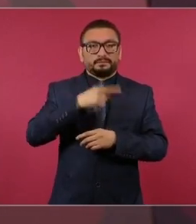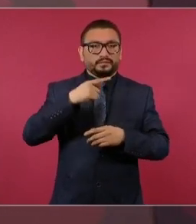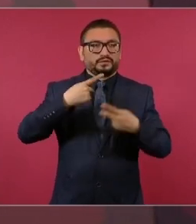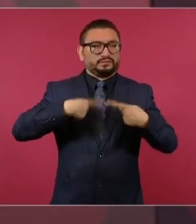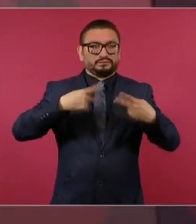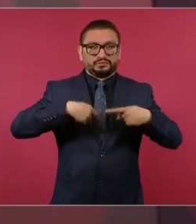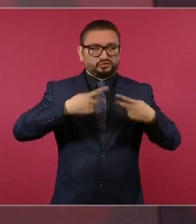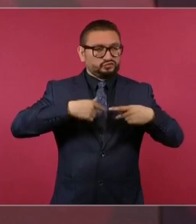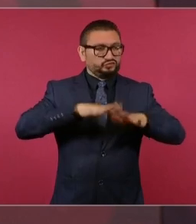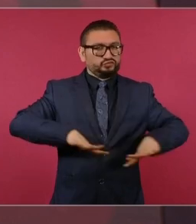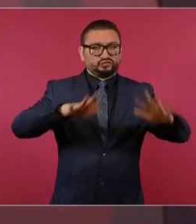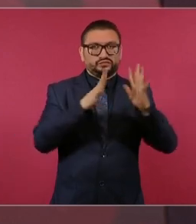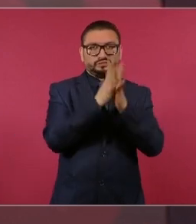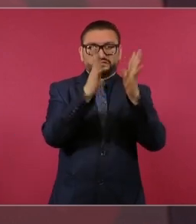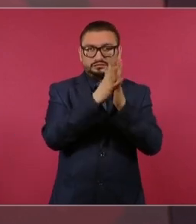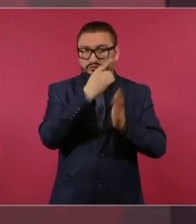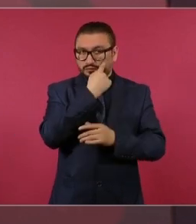participativa,